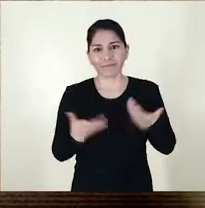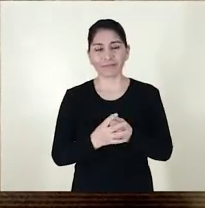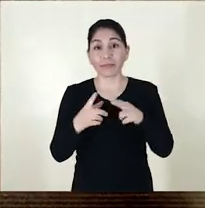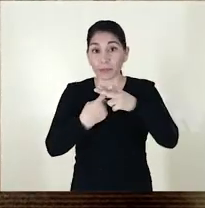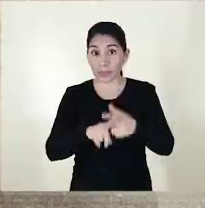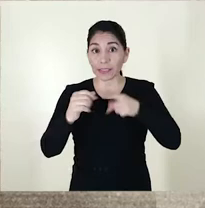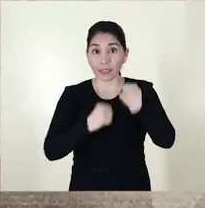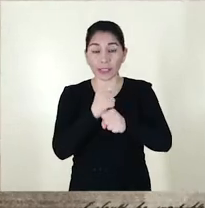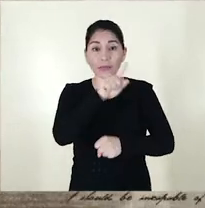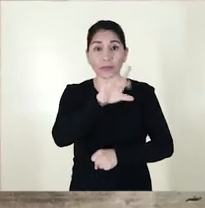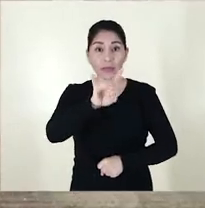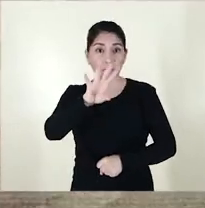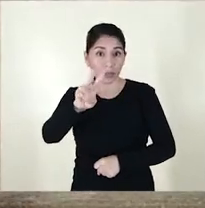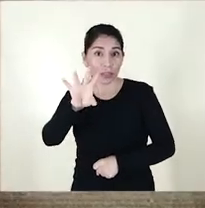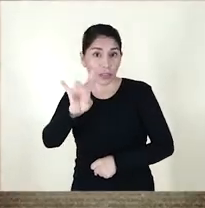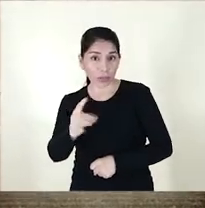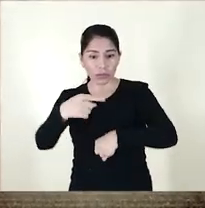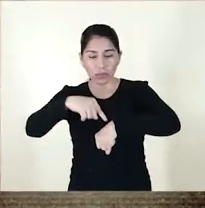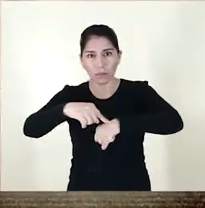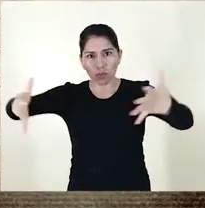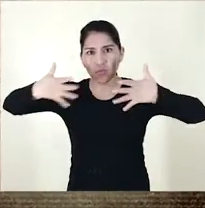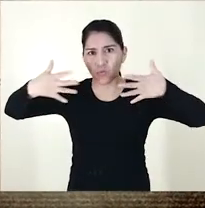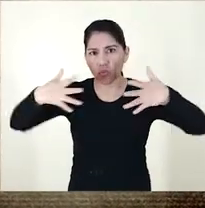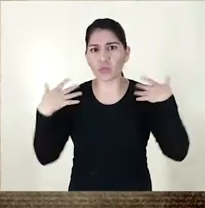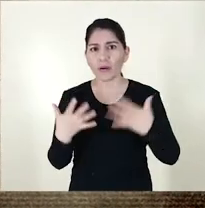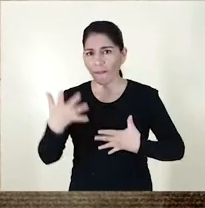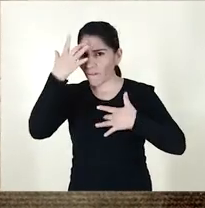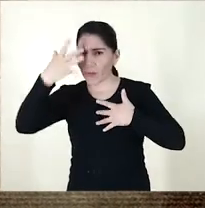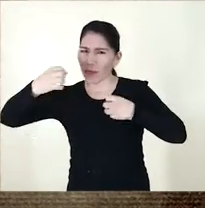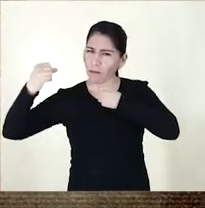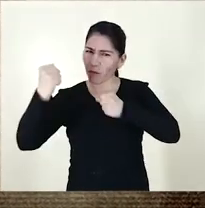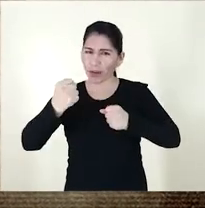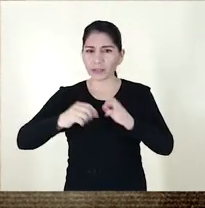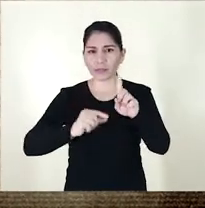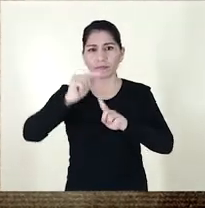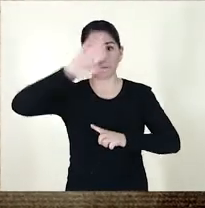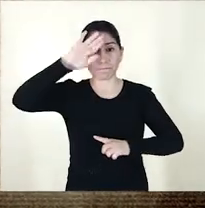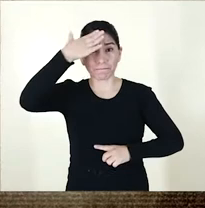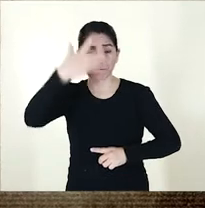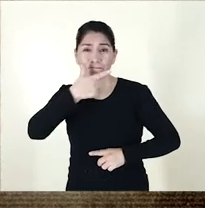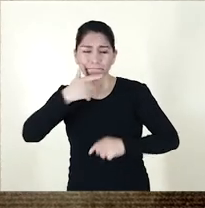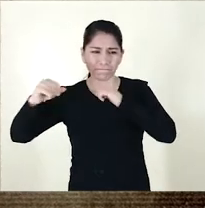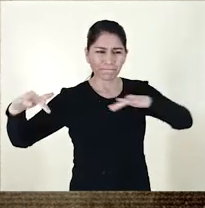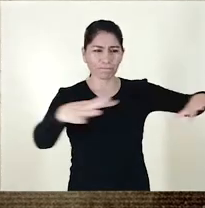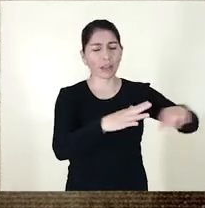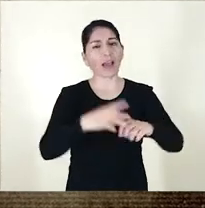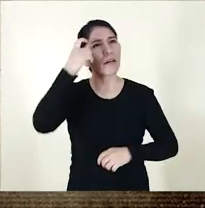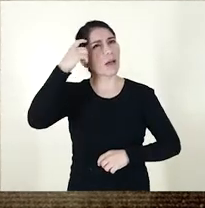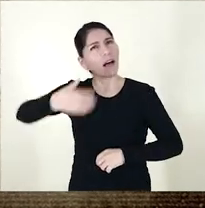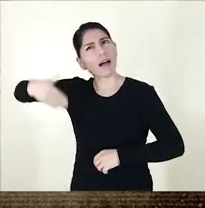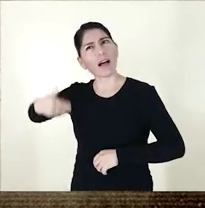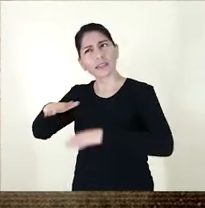en 1868, en pleno verano, se produjo una fuerte epidemia de fiebre amarilla, lo que determinó que un proyecto que se